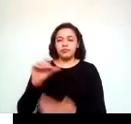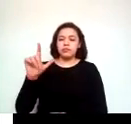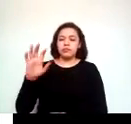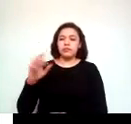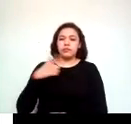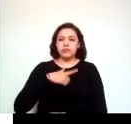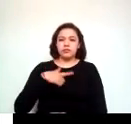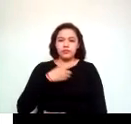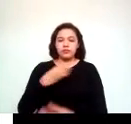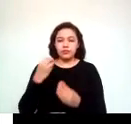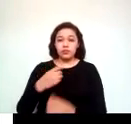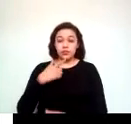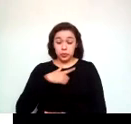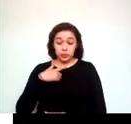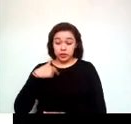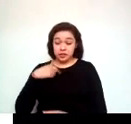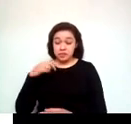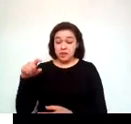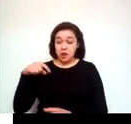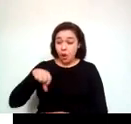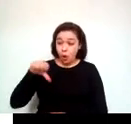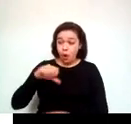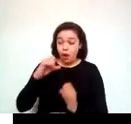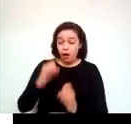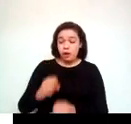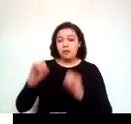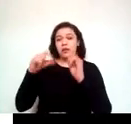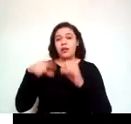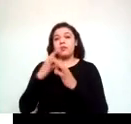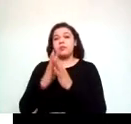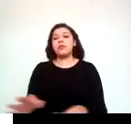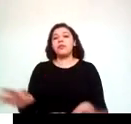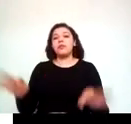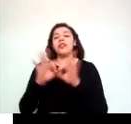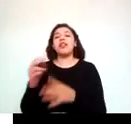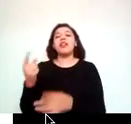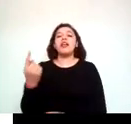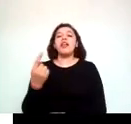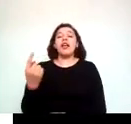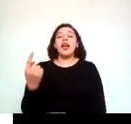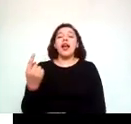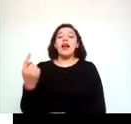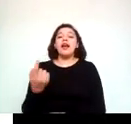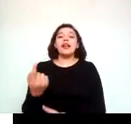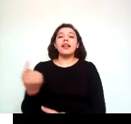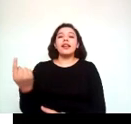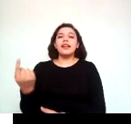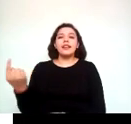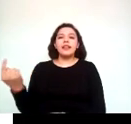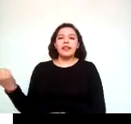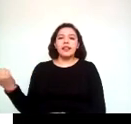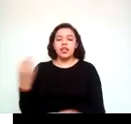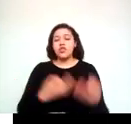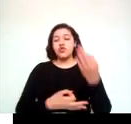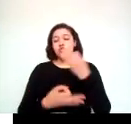a todos, es un gusto para mí estar aquí con ustedes y era muy importante que pudiéramos tener todos el mismo